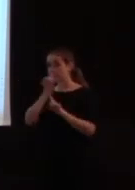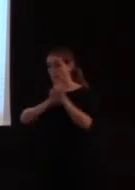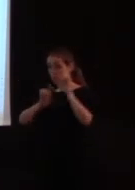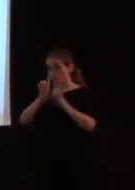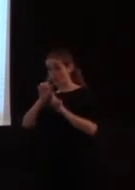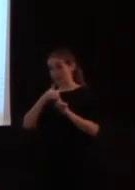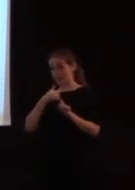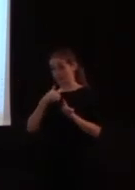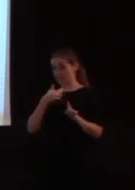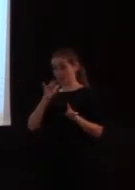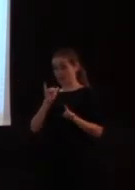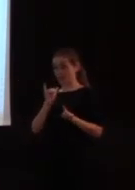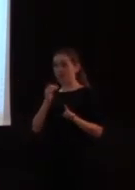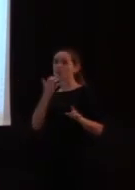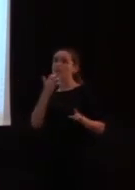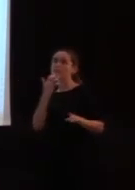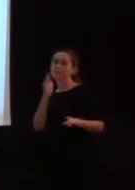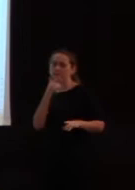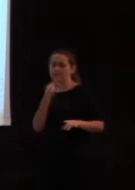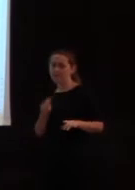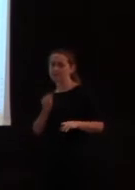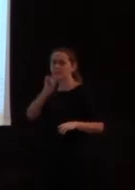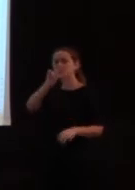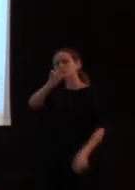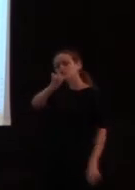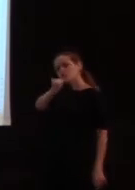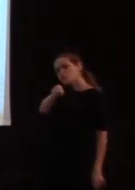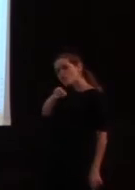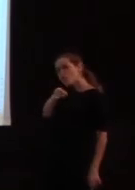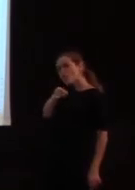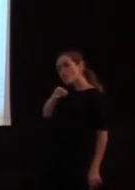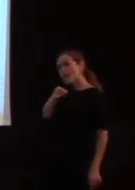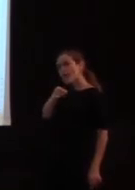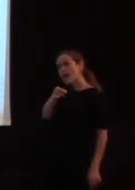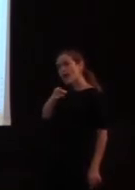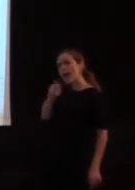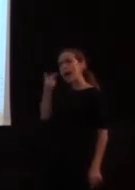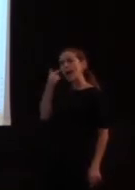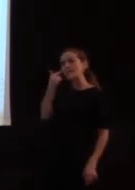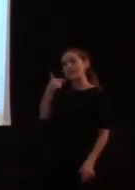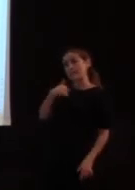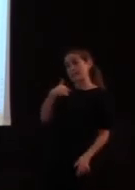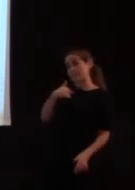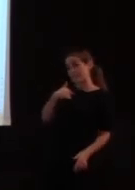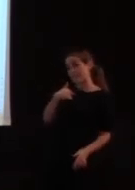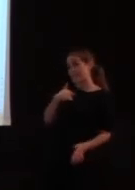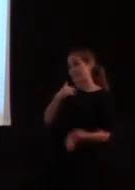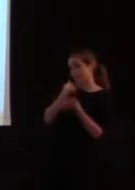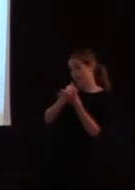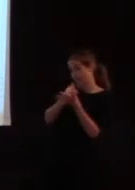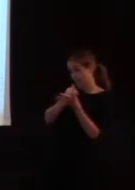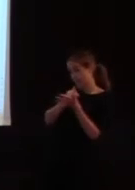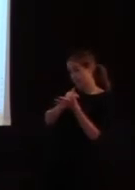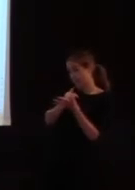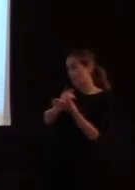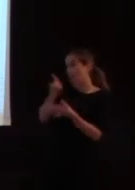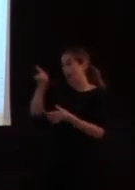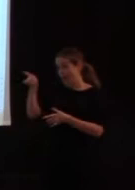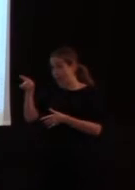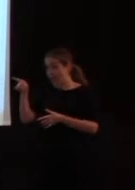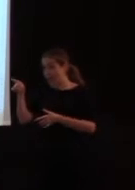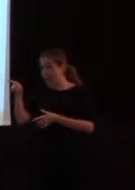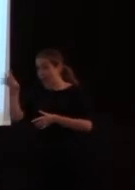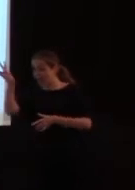utiliza, con este ejemplo, porque es muy fácil, el punto y coma, también les ocurría a los demás, ¿no? Entonces prepararon unos ejercicios donde se tenían que juntar